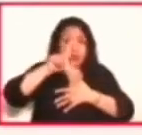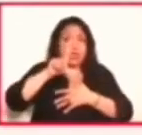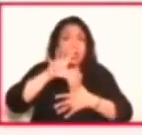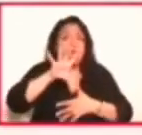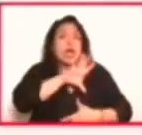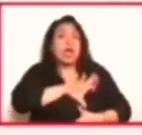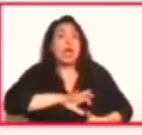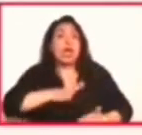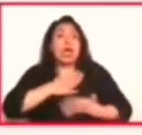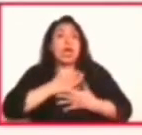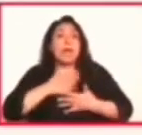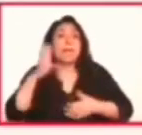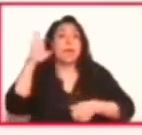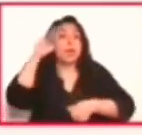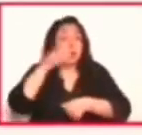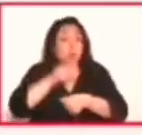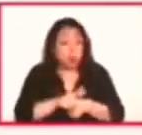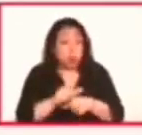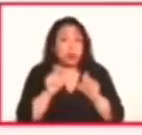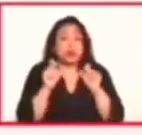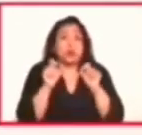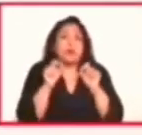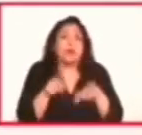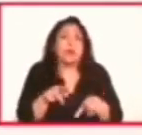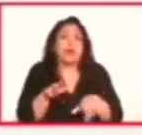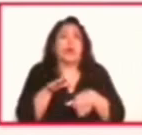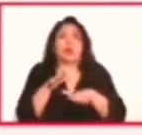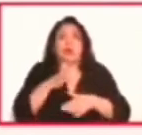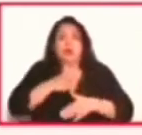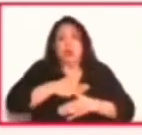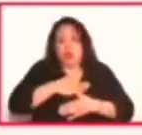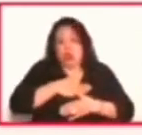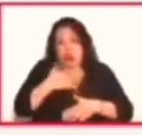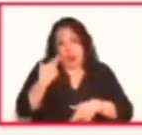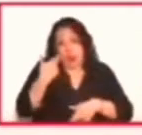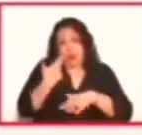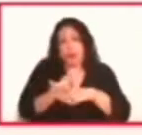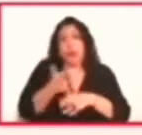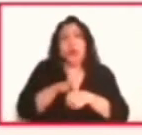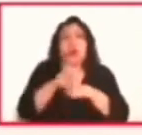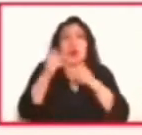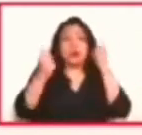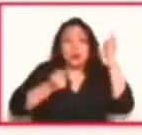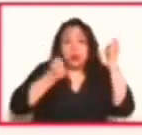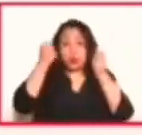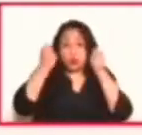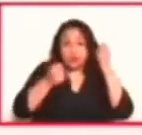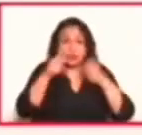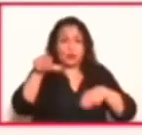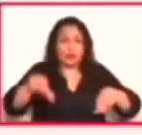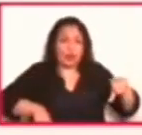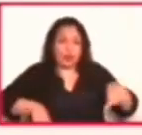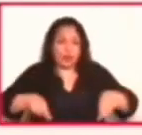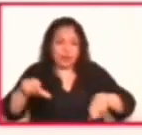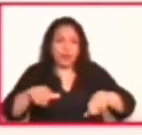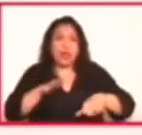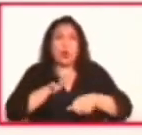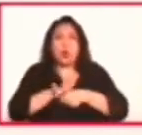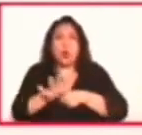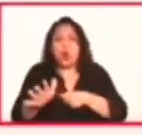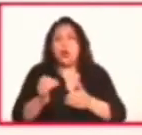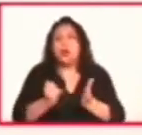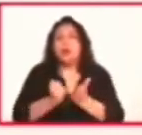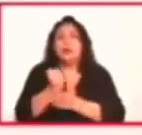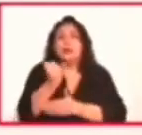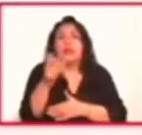la cultura, y por supuesto, lo que atañe en mi caso al el turismo, ¿no? Las actividades que se realizarán serán decididas a